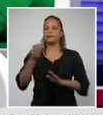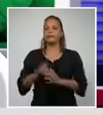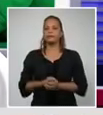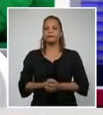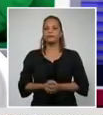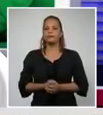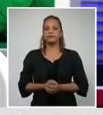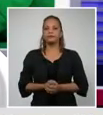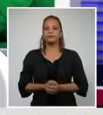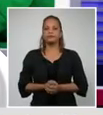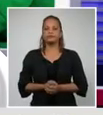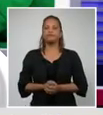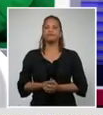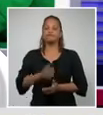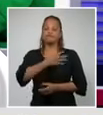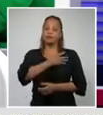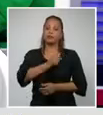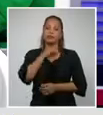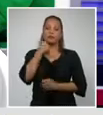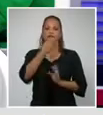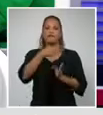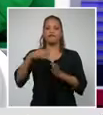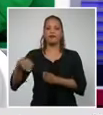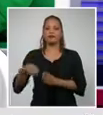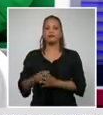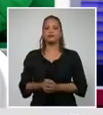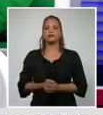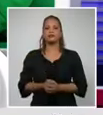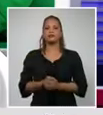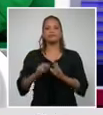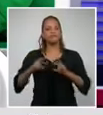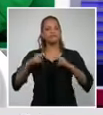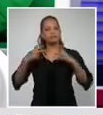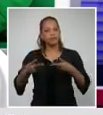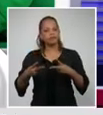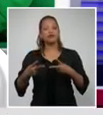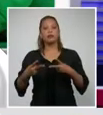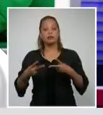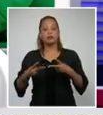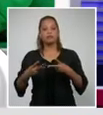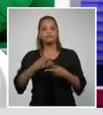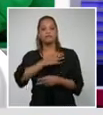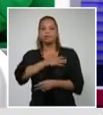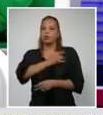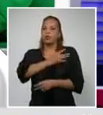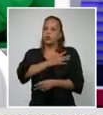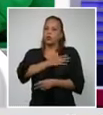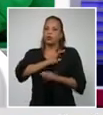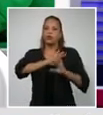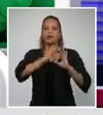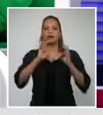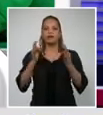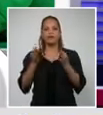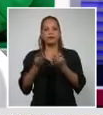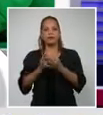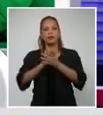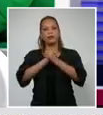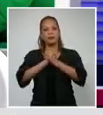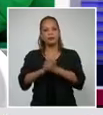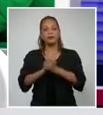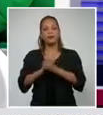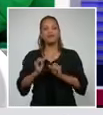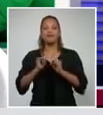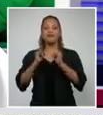y lamentablemente fallece. Reiteramos nuestras condolencias, informar este número de